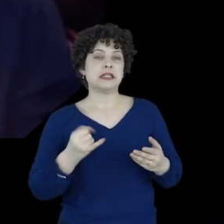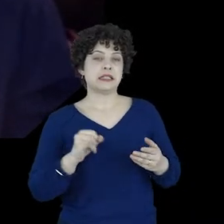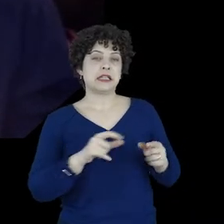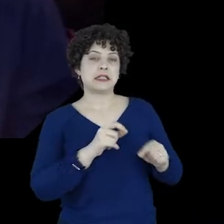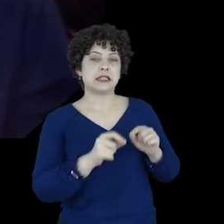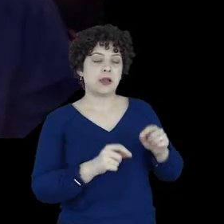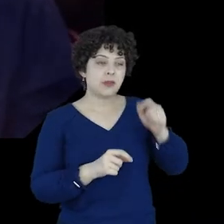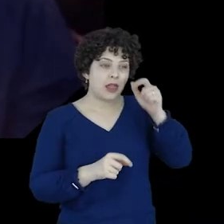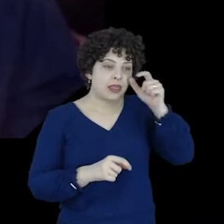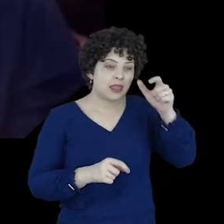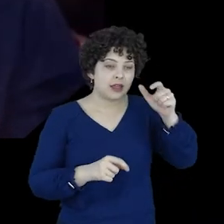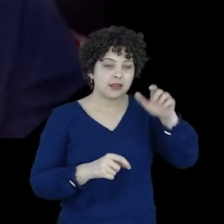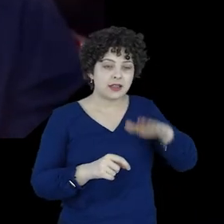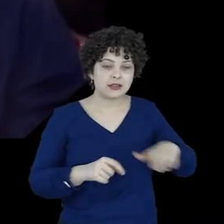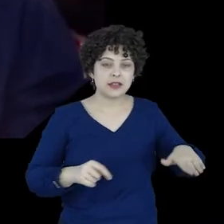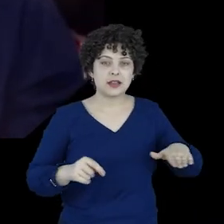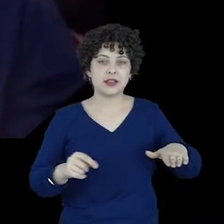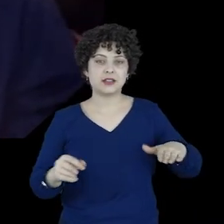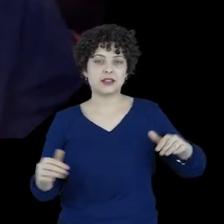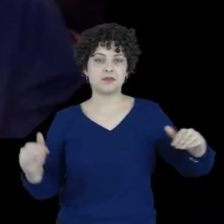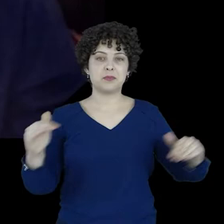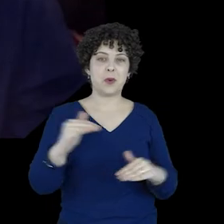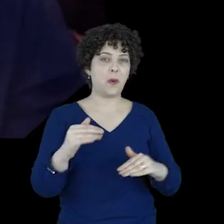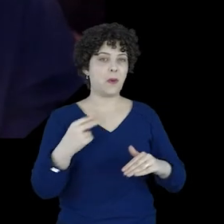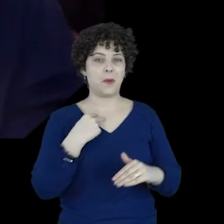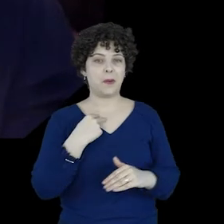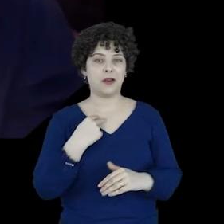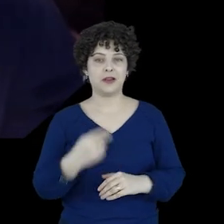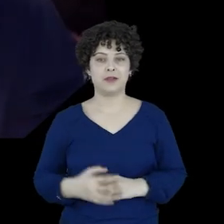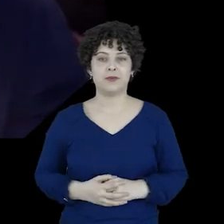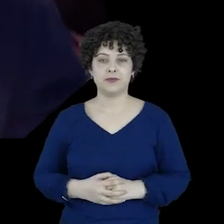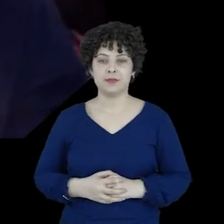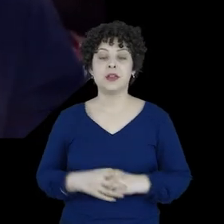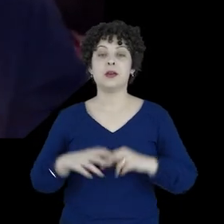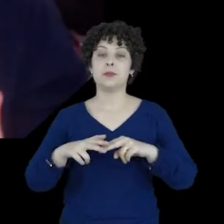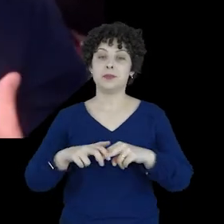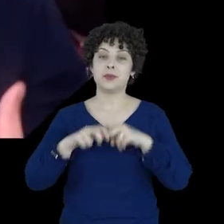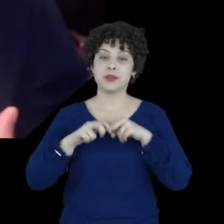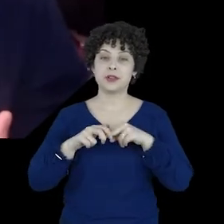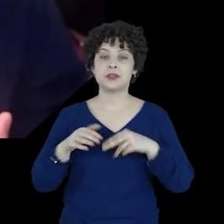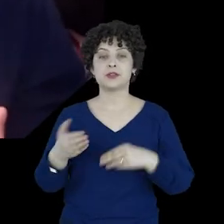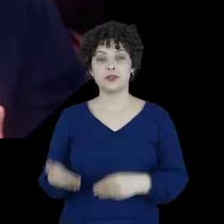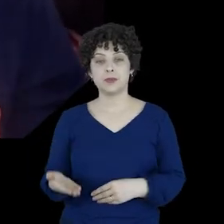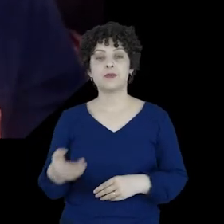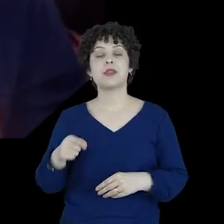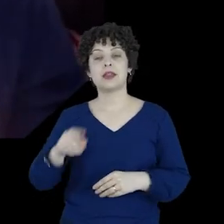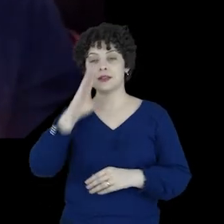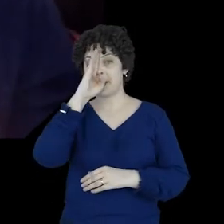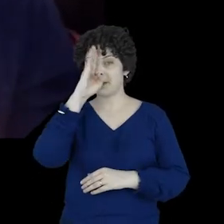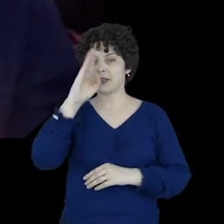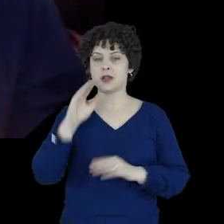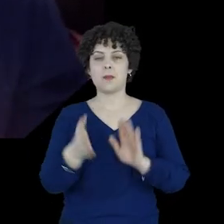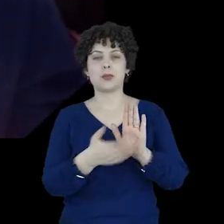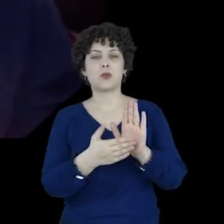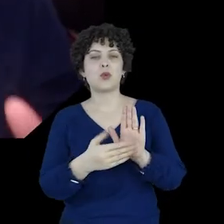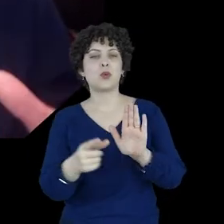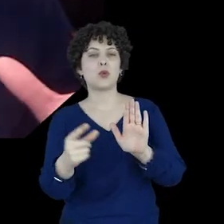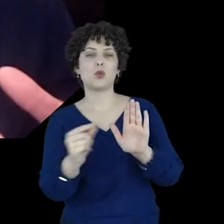detrimento del interés superior de las y los niños. En ese sentido, lo que propone también este principio